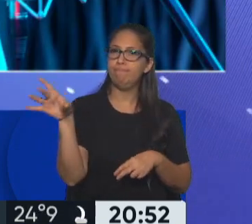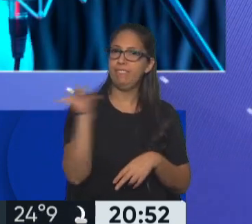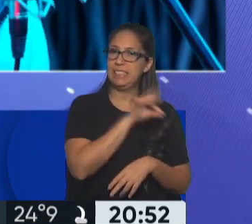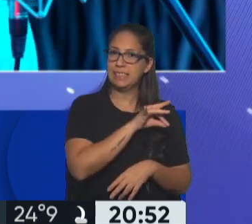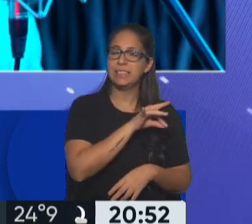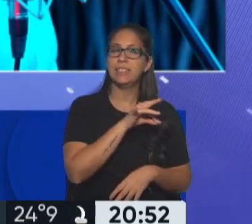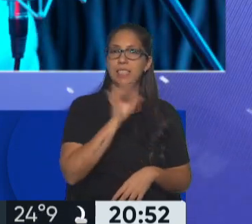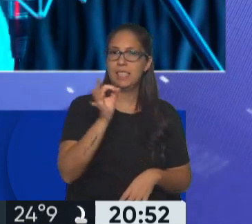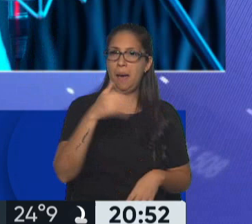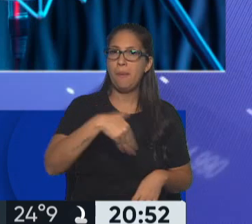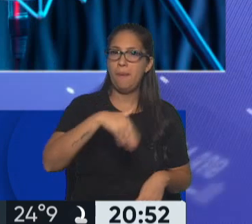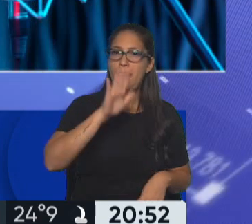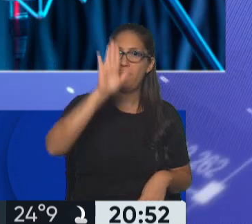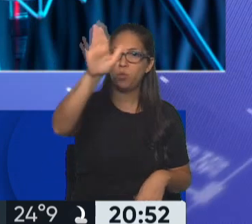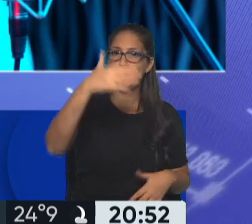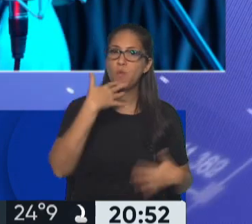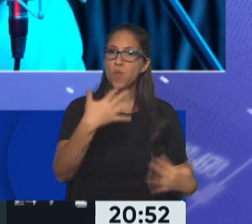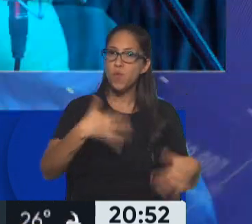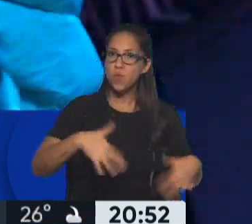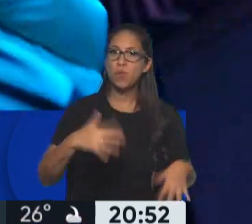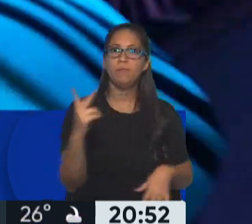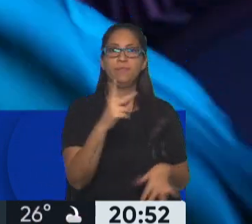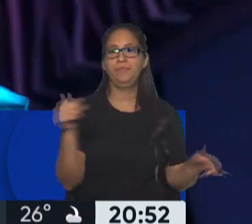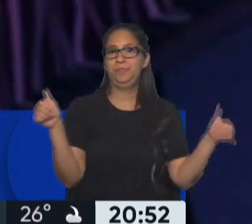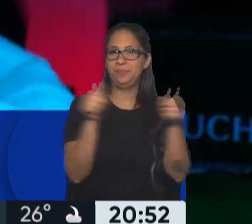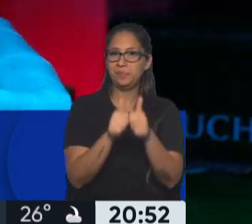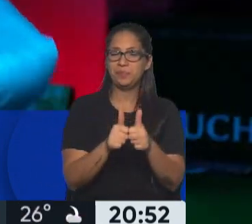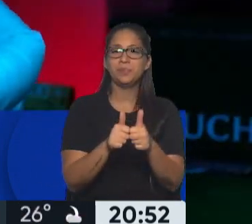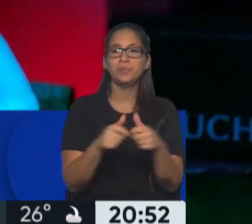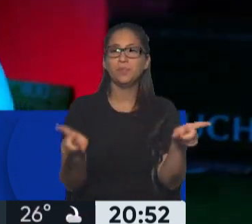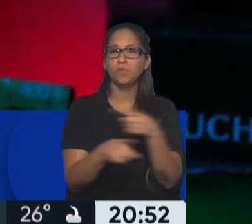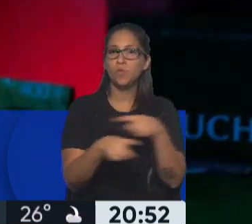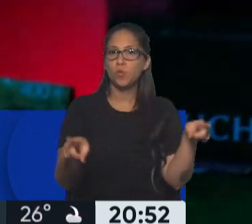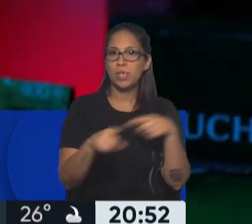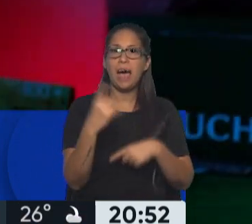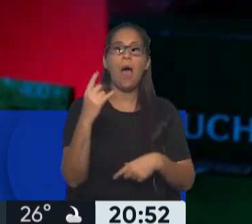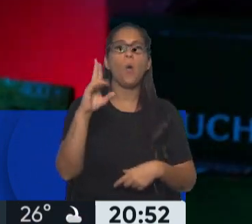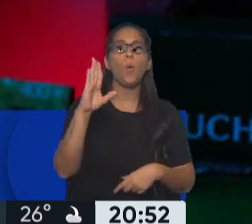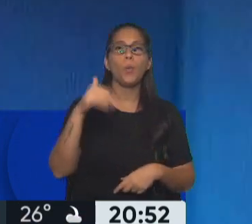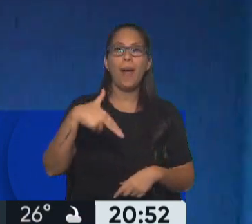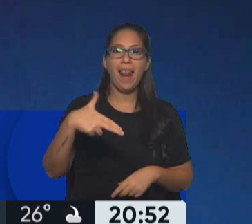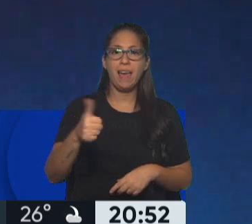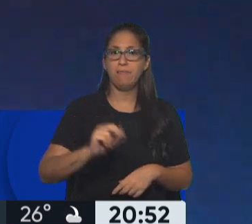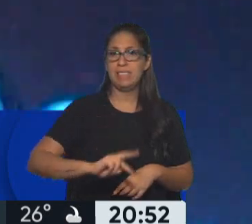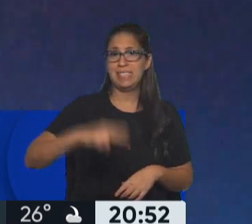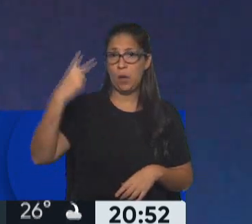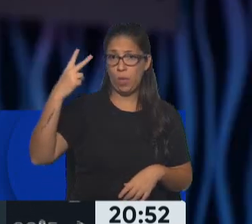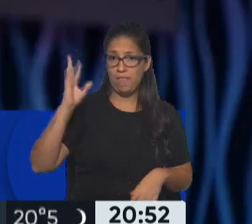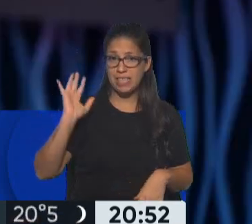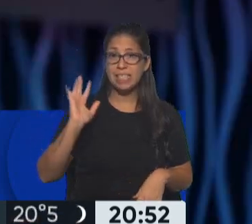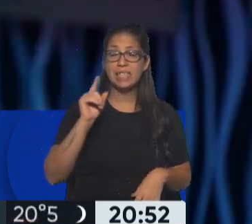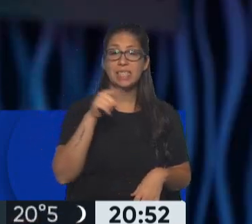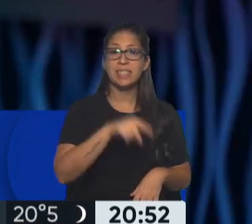el futuro que tiene. Y bueno, ahí está, esta dupla magnífica con esta música urbana. Es la segunda vez, cabe destacar, que